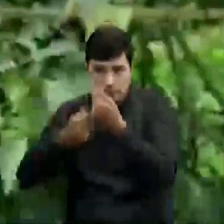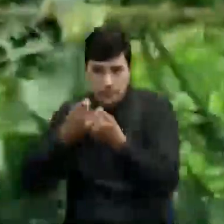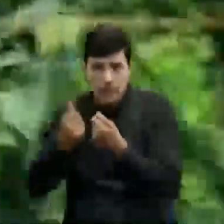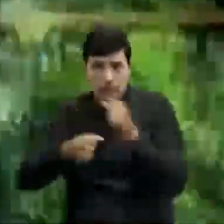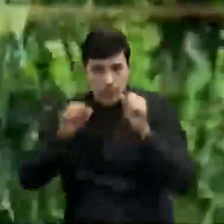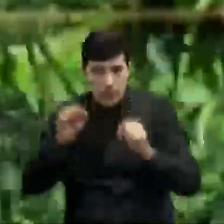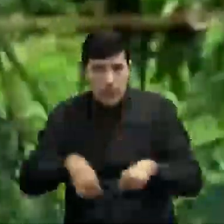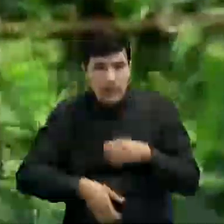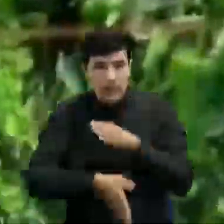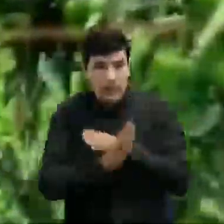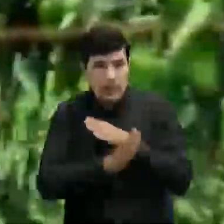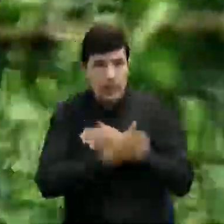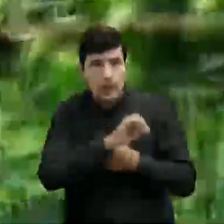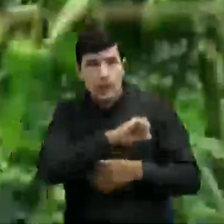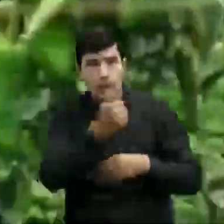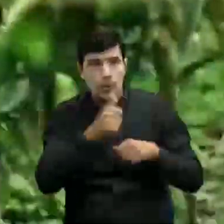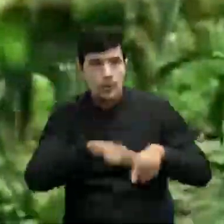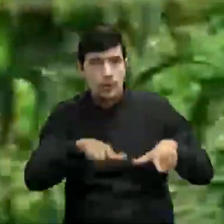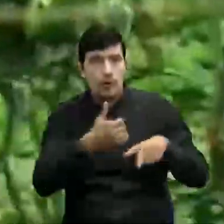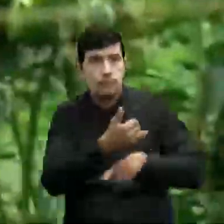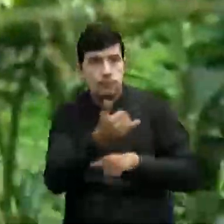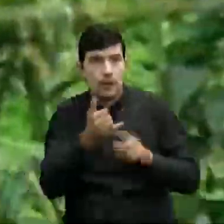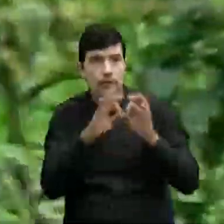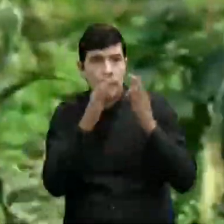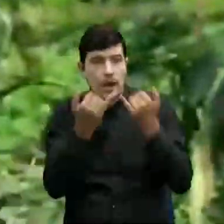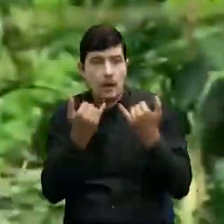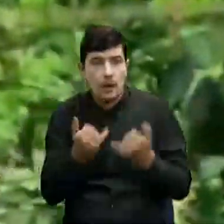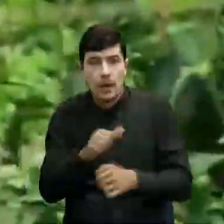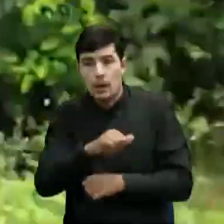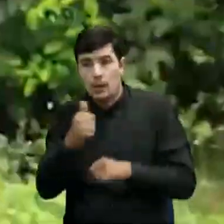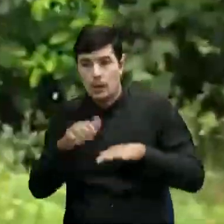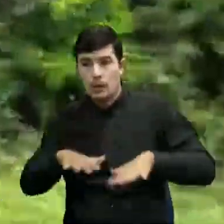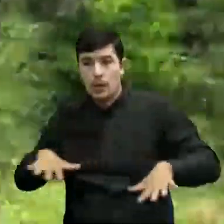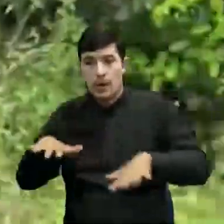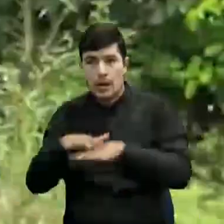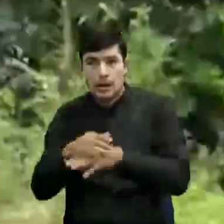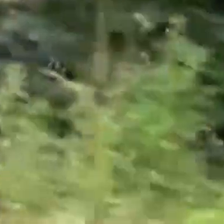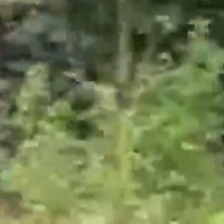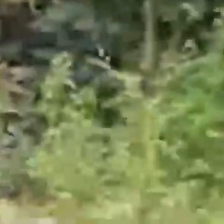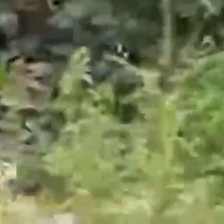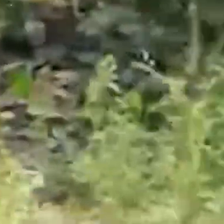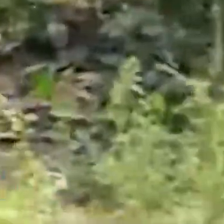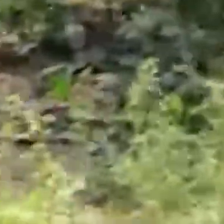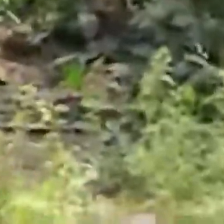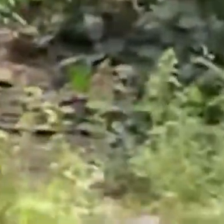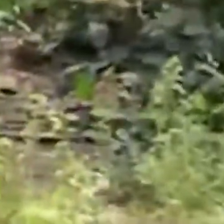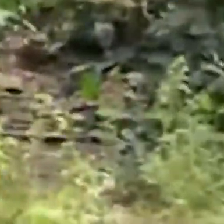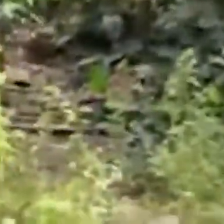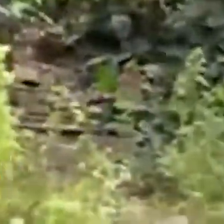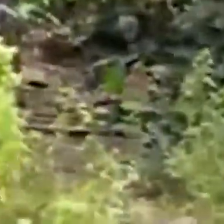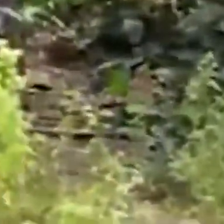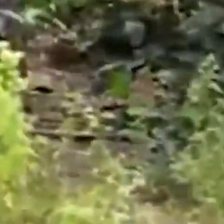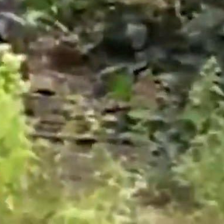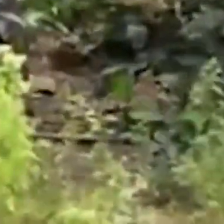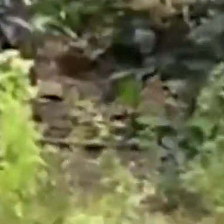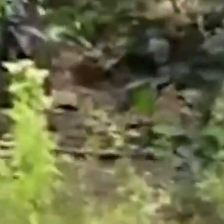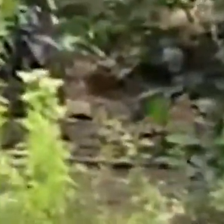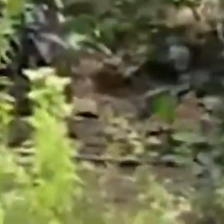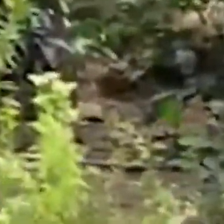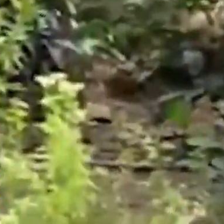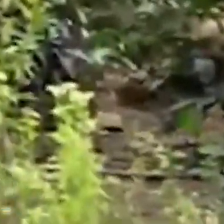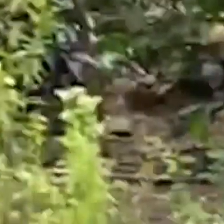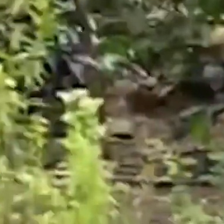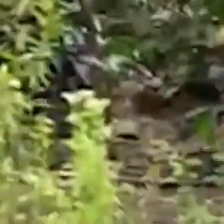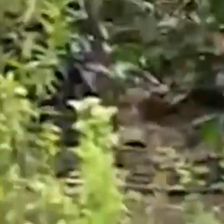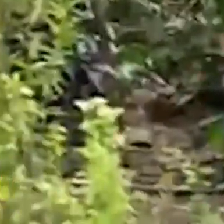en otro lugar con su familia ya que no tienen otro espacio donde vivir ni construir su casa y quedarán completamente